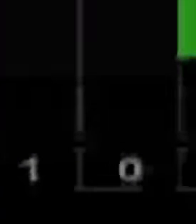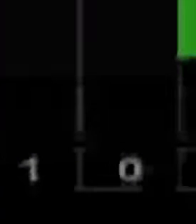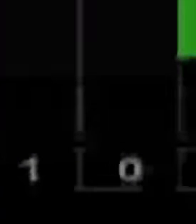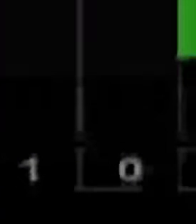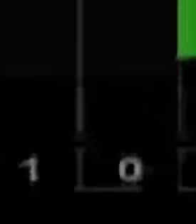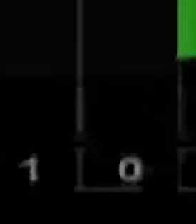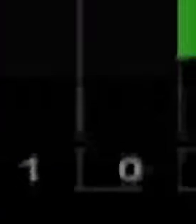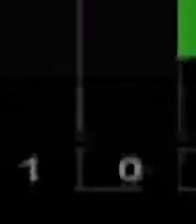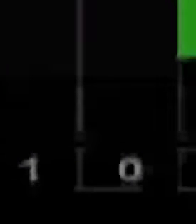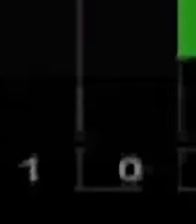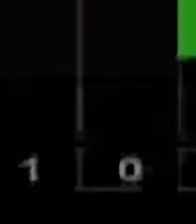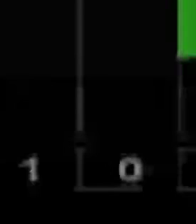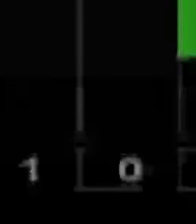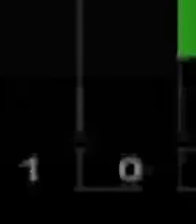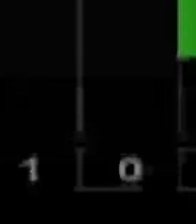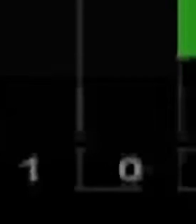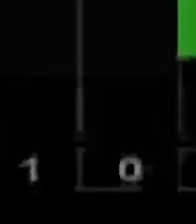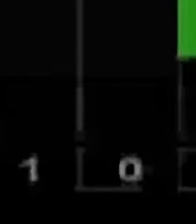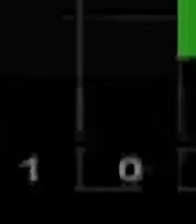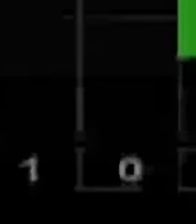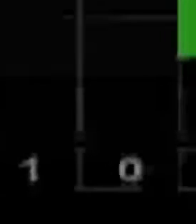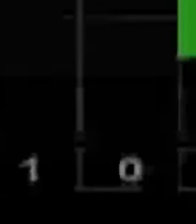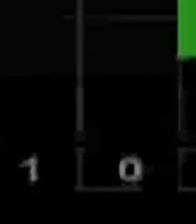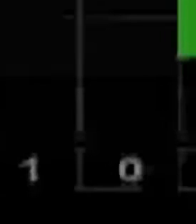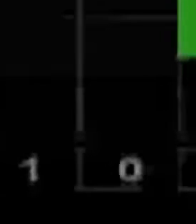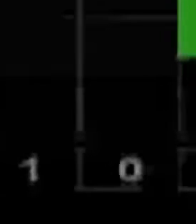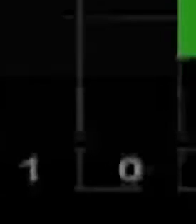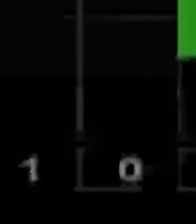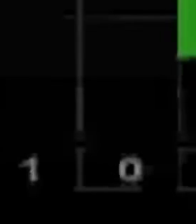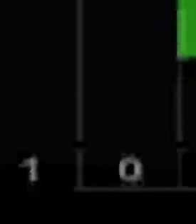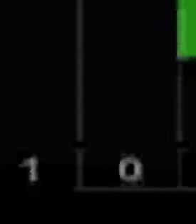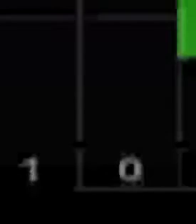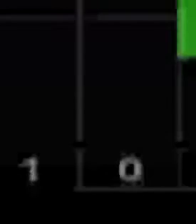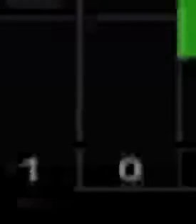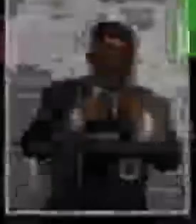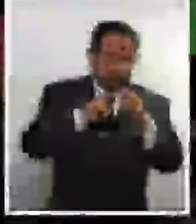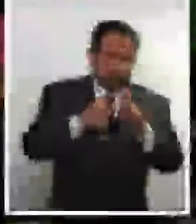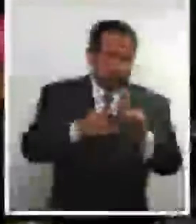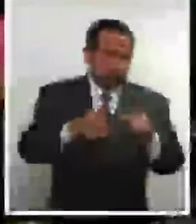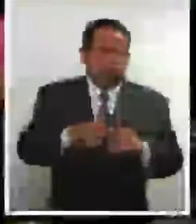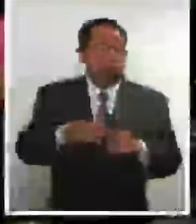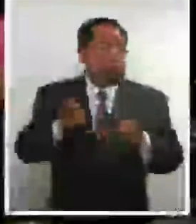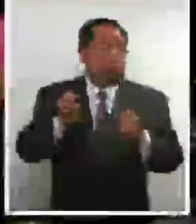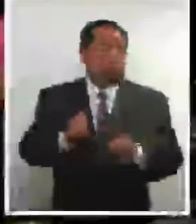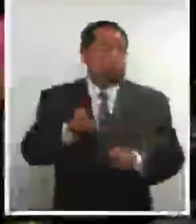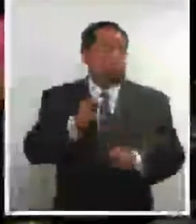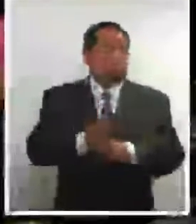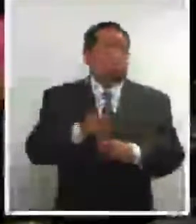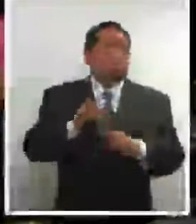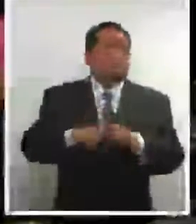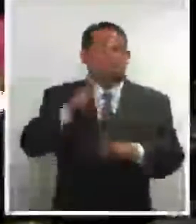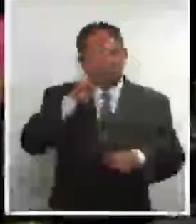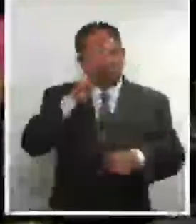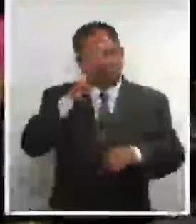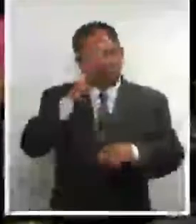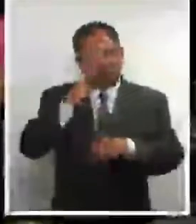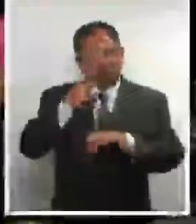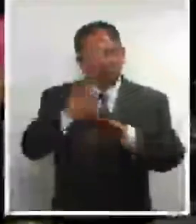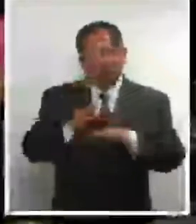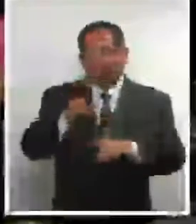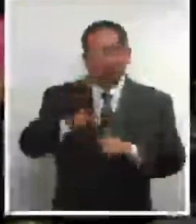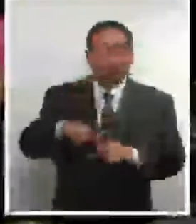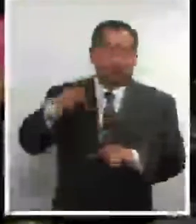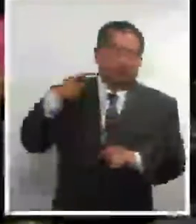le comento que habla sobre las disposiciones generales, en el que señala que la seguridad es responsabilidad exclusiva